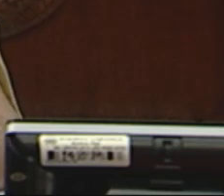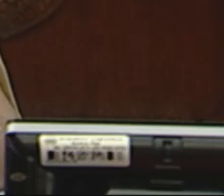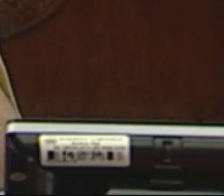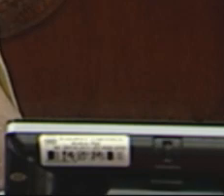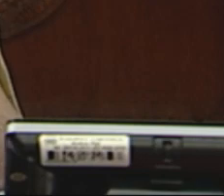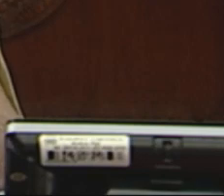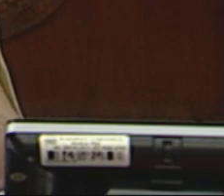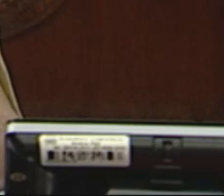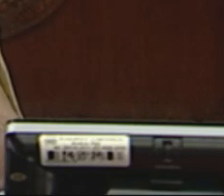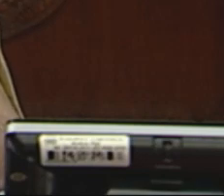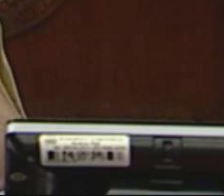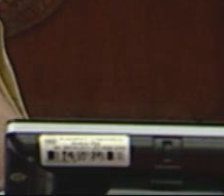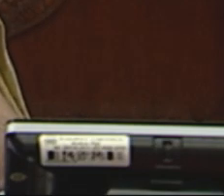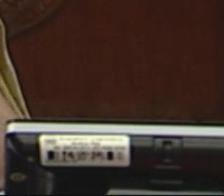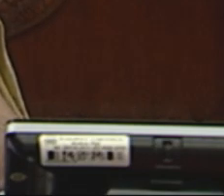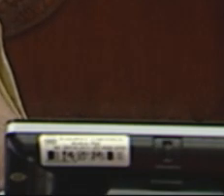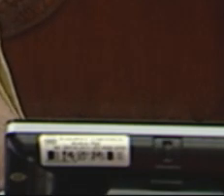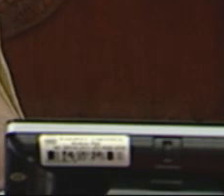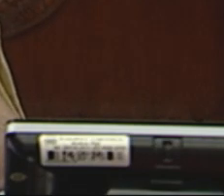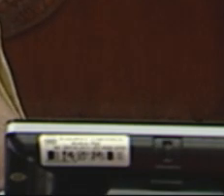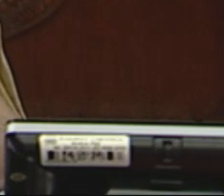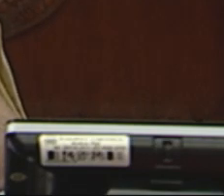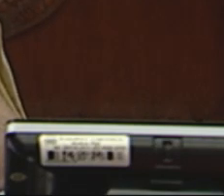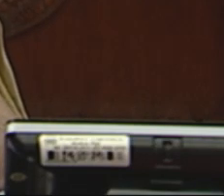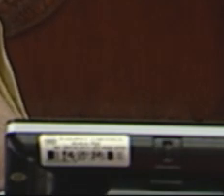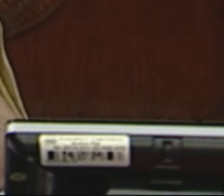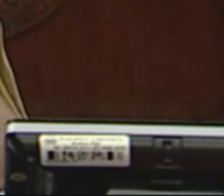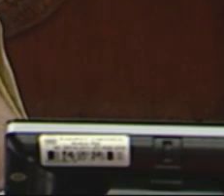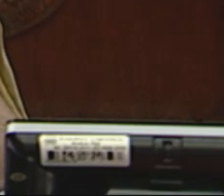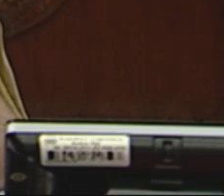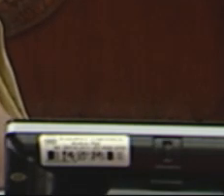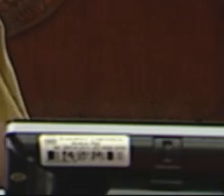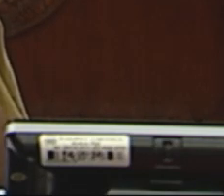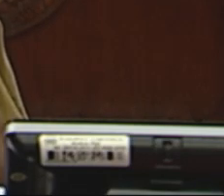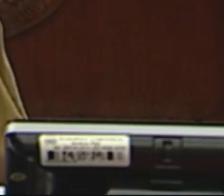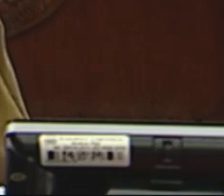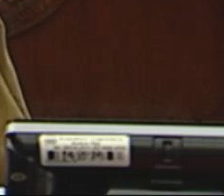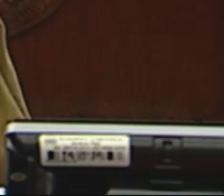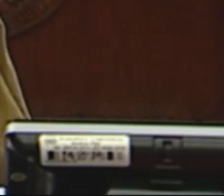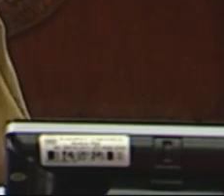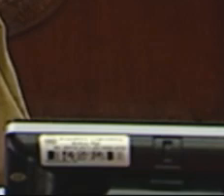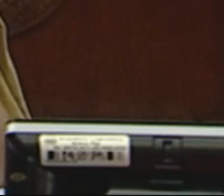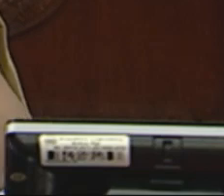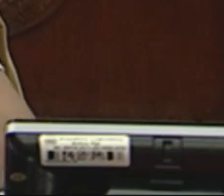entre sí a una distancia mínima de 1.5 a 2